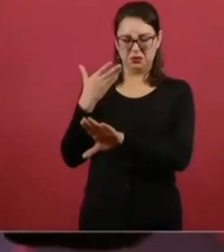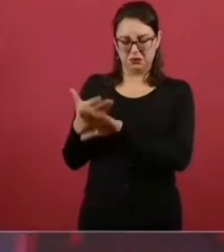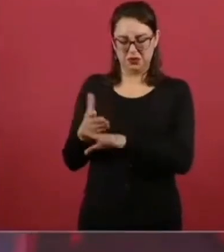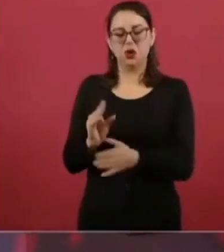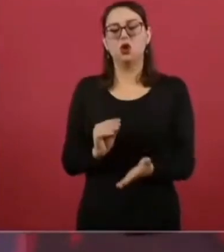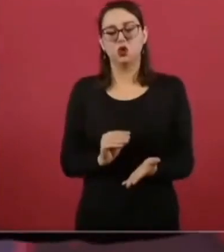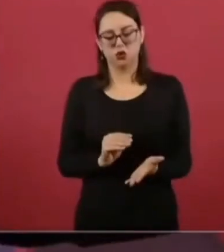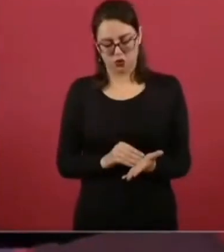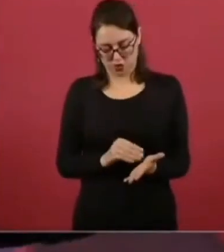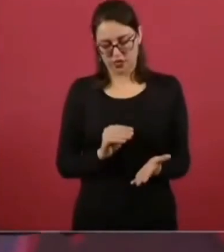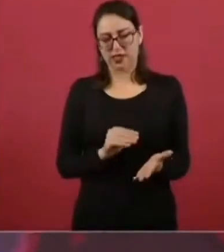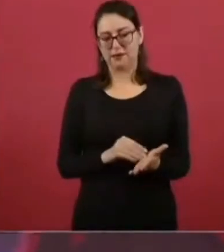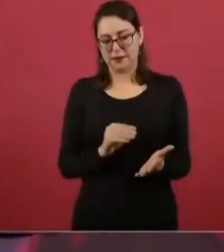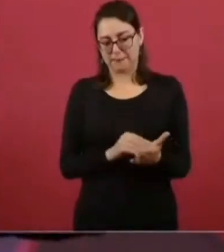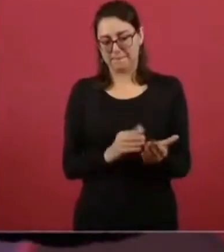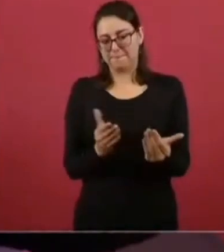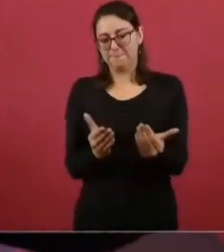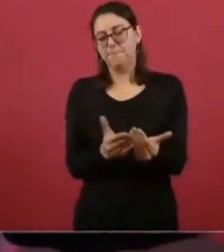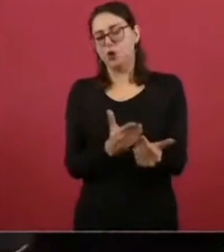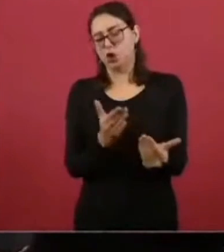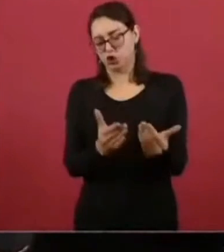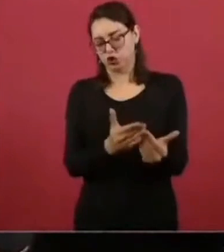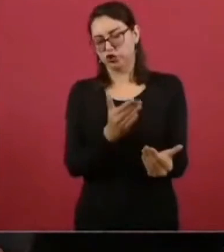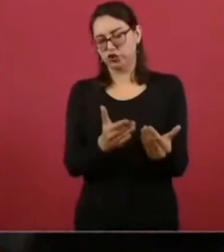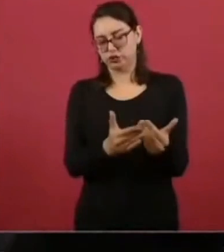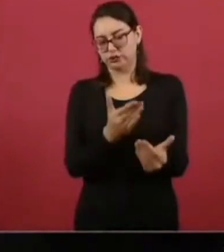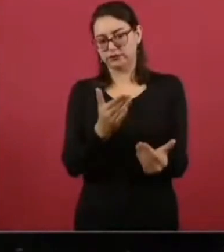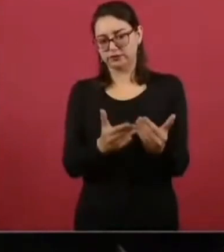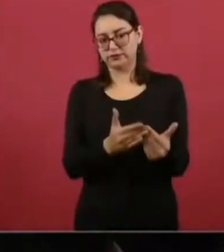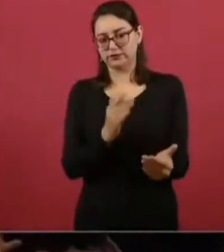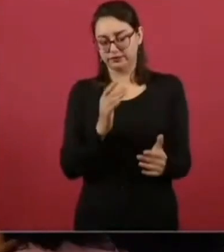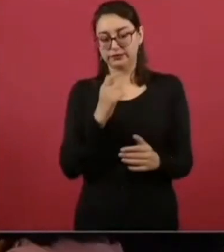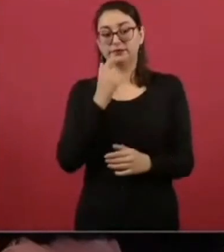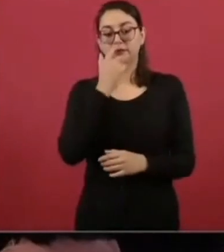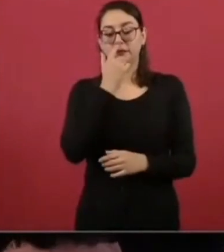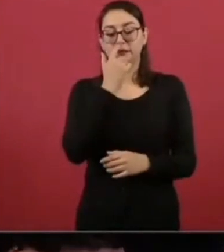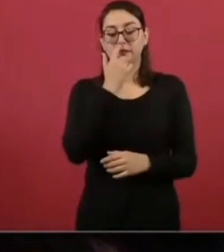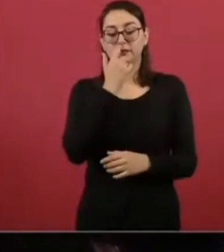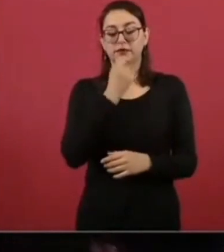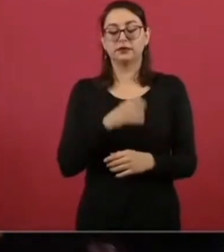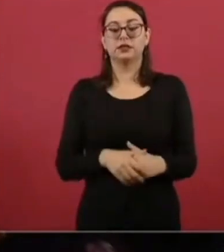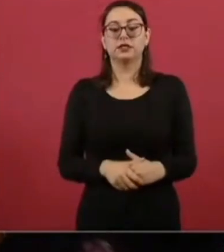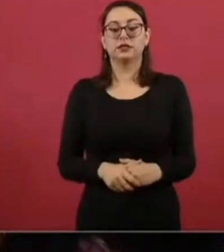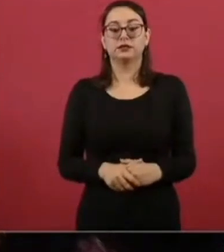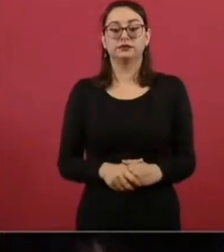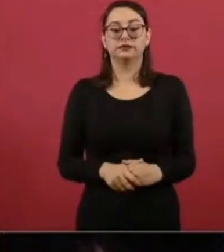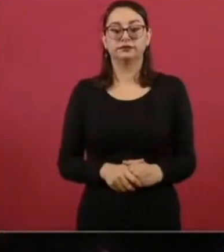Y se lavan las manos, como Poncio Pilato,